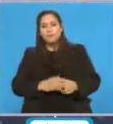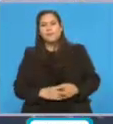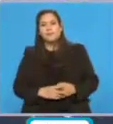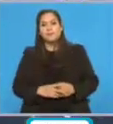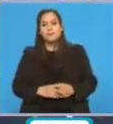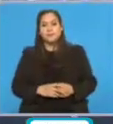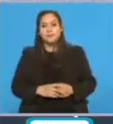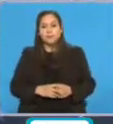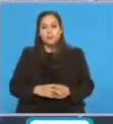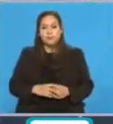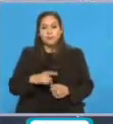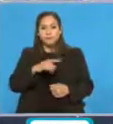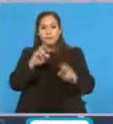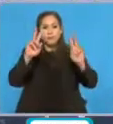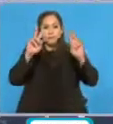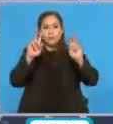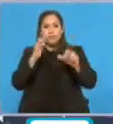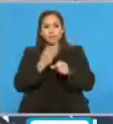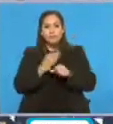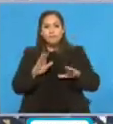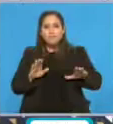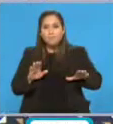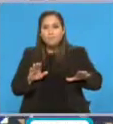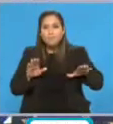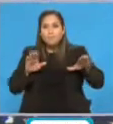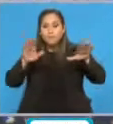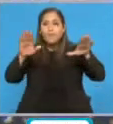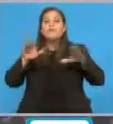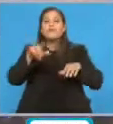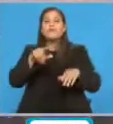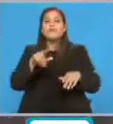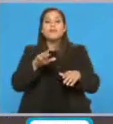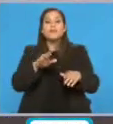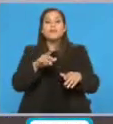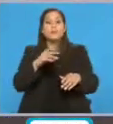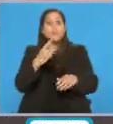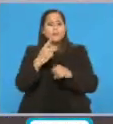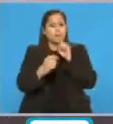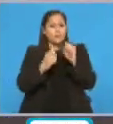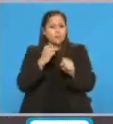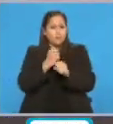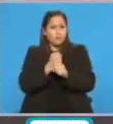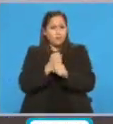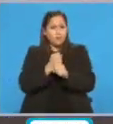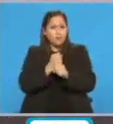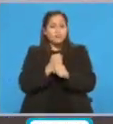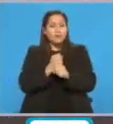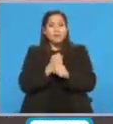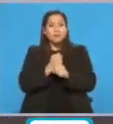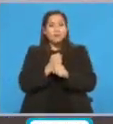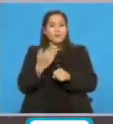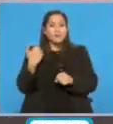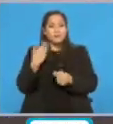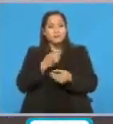Sí, es un disco que se llama En Pleno Vuelo. Y ya tiene casi un año que lo sacamos. Y